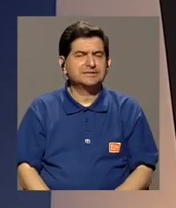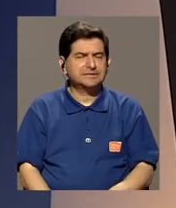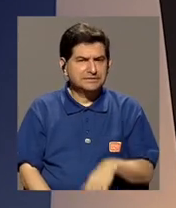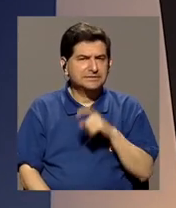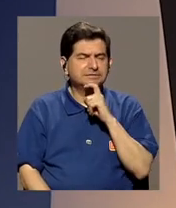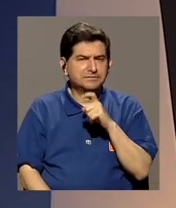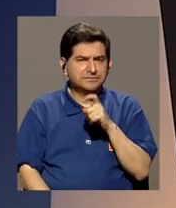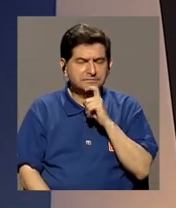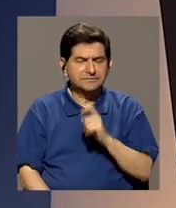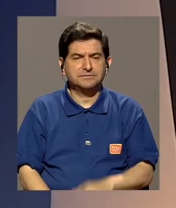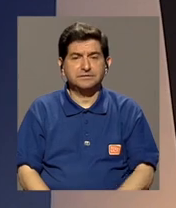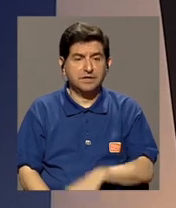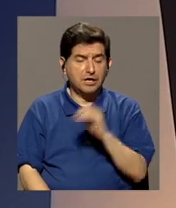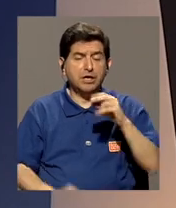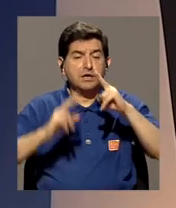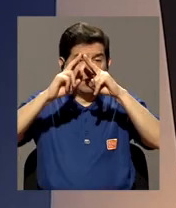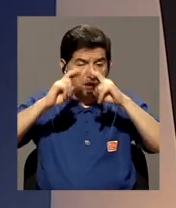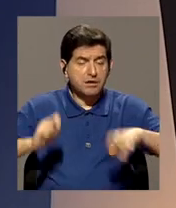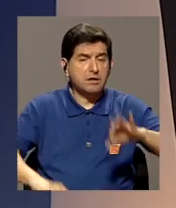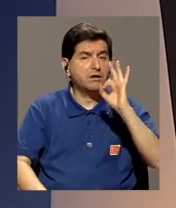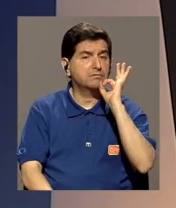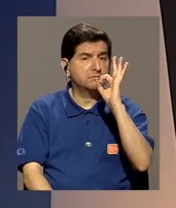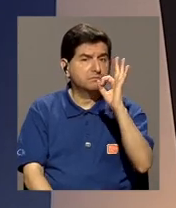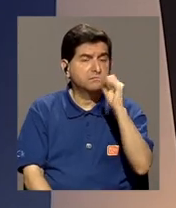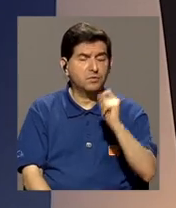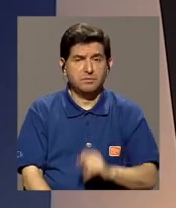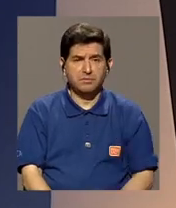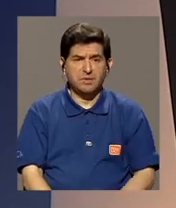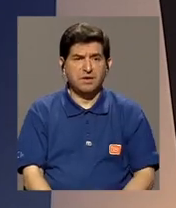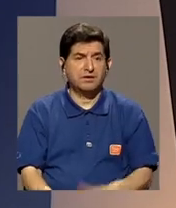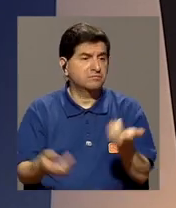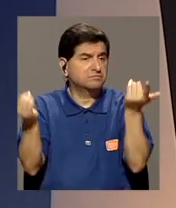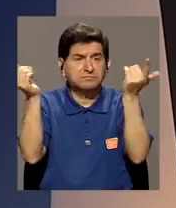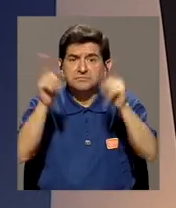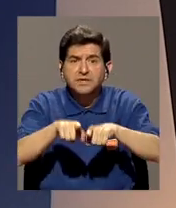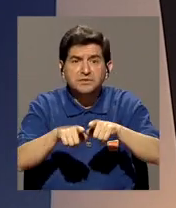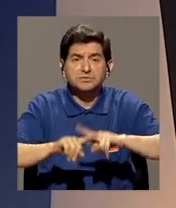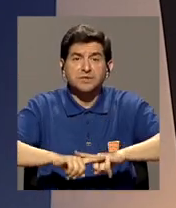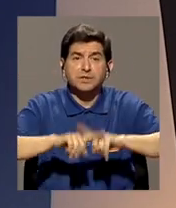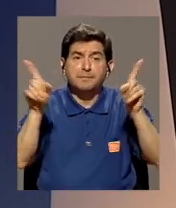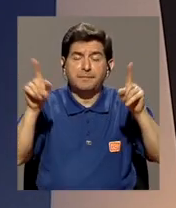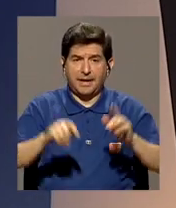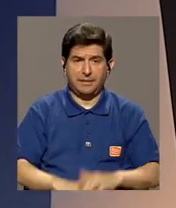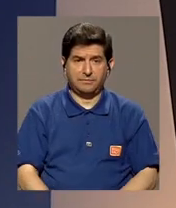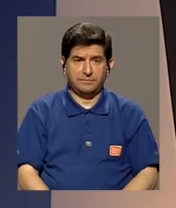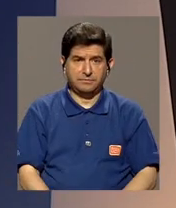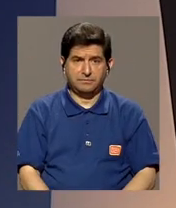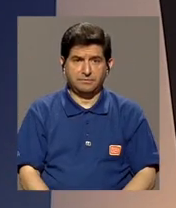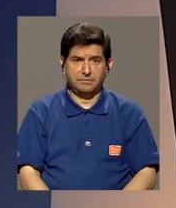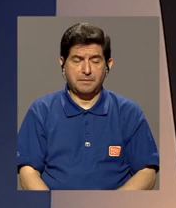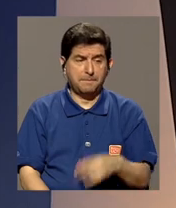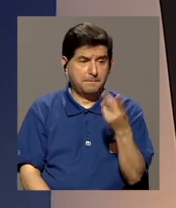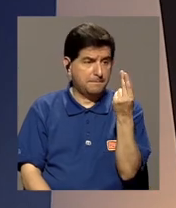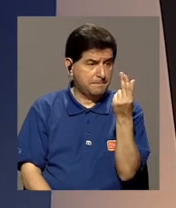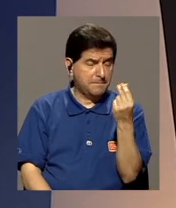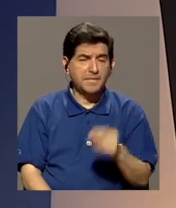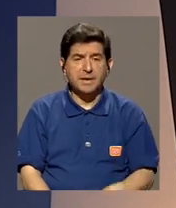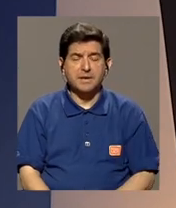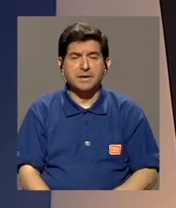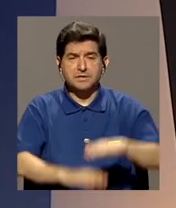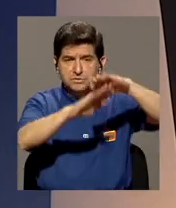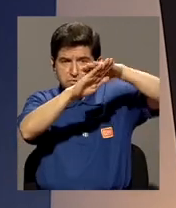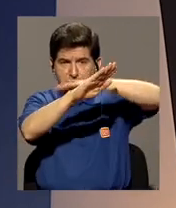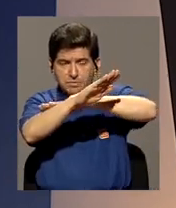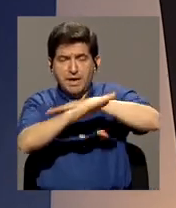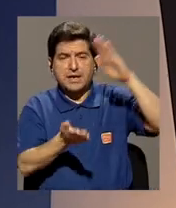y va y se va a tener que revisar muy bien qué es lo que va a pasar pero si la xiv los precios de